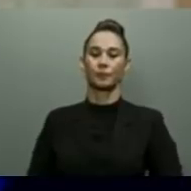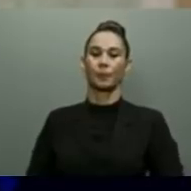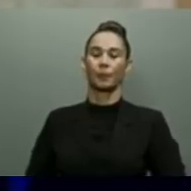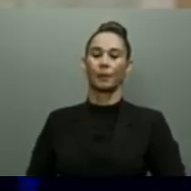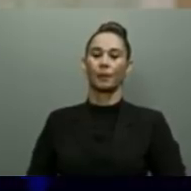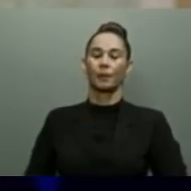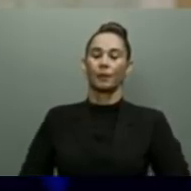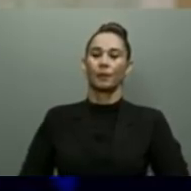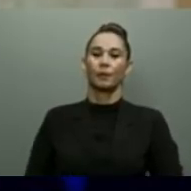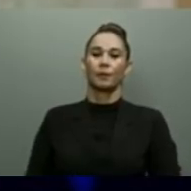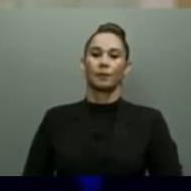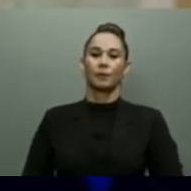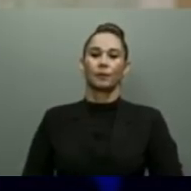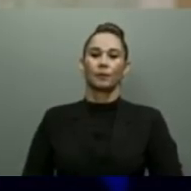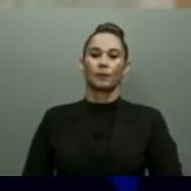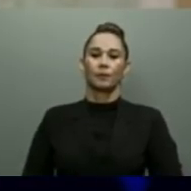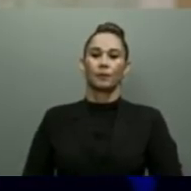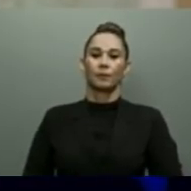este evento.